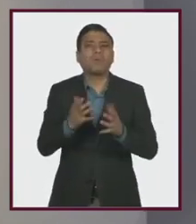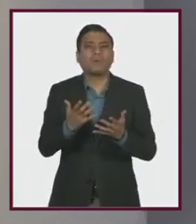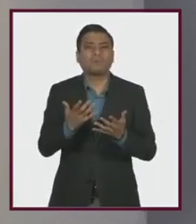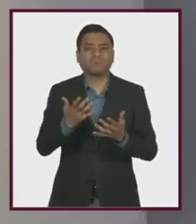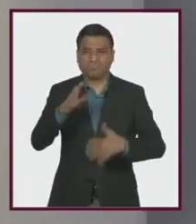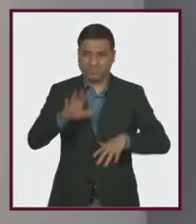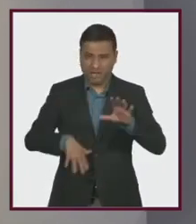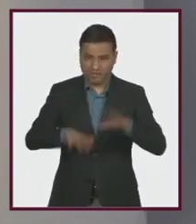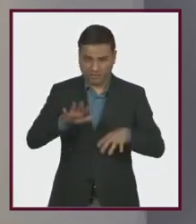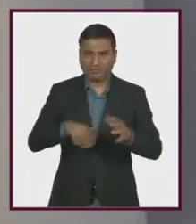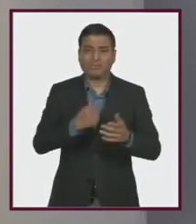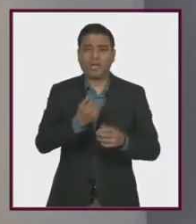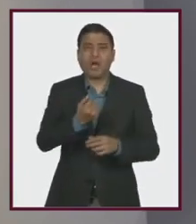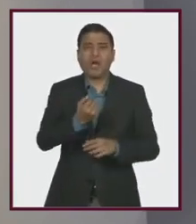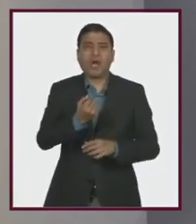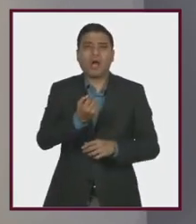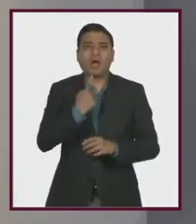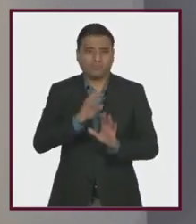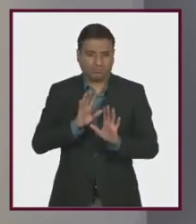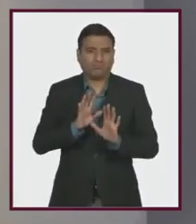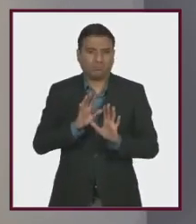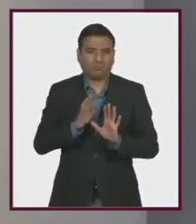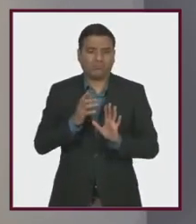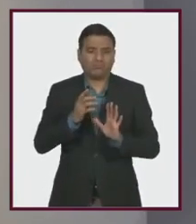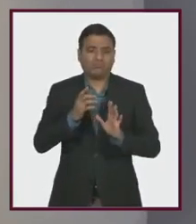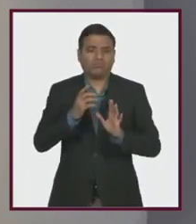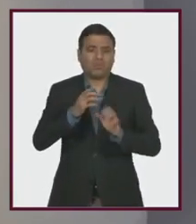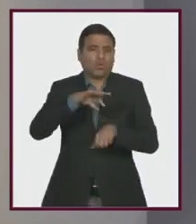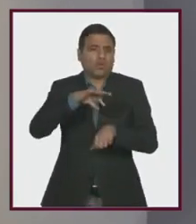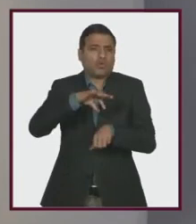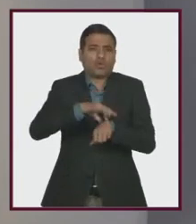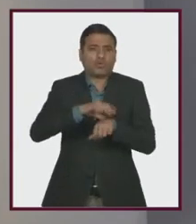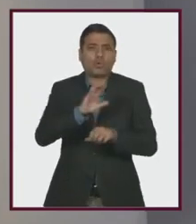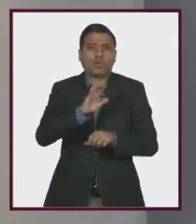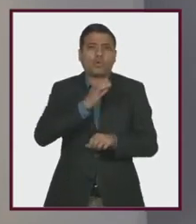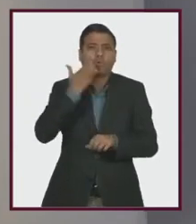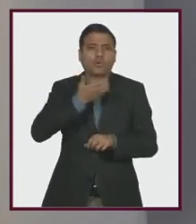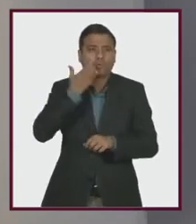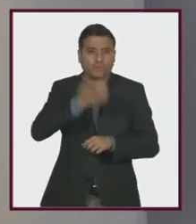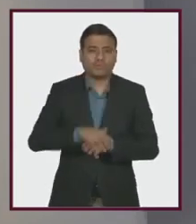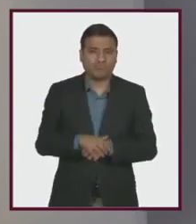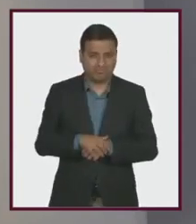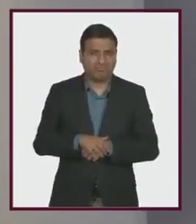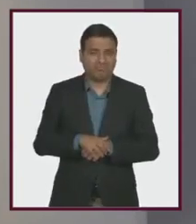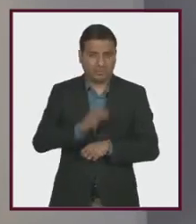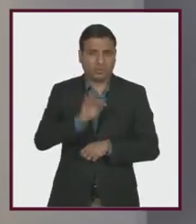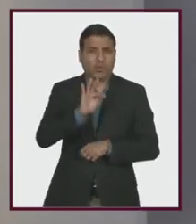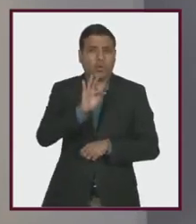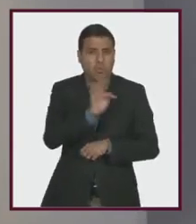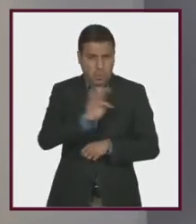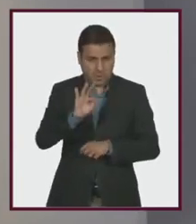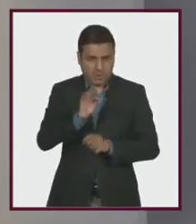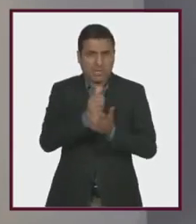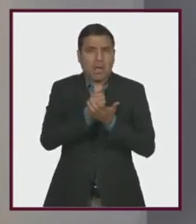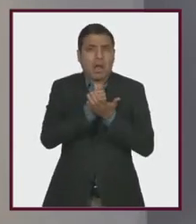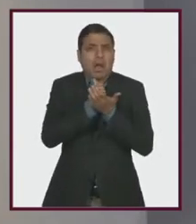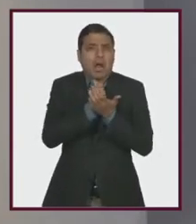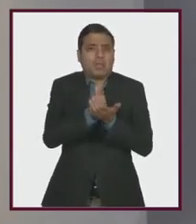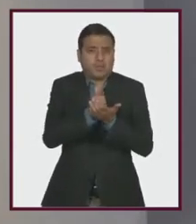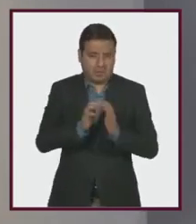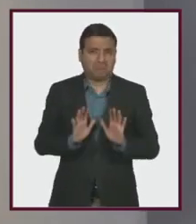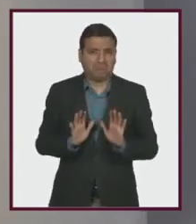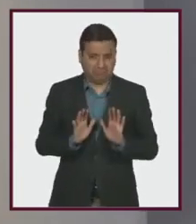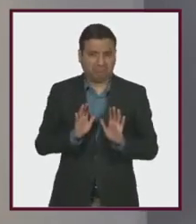consumos. Entonces, es un medicamento que nos ayuda como médicos y como prestadores de salud en muchas áreas